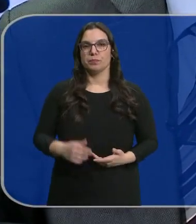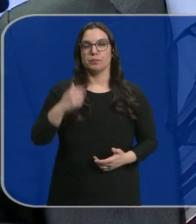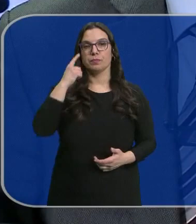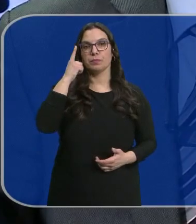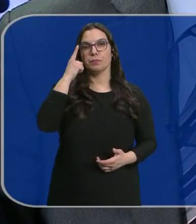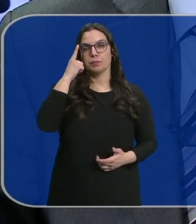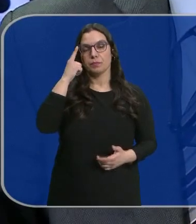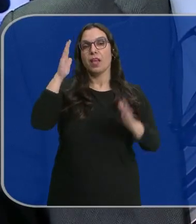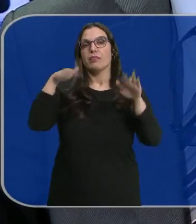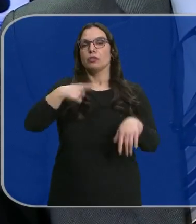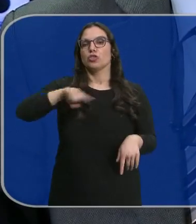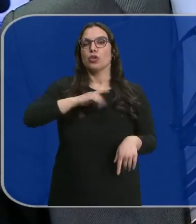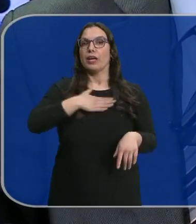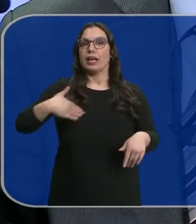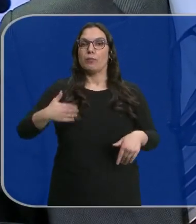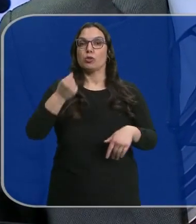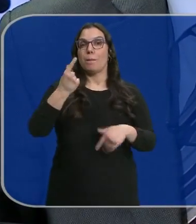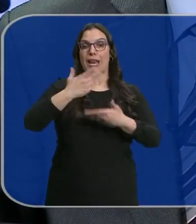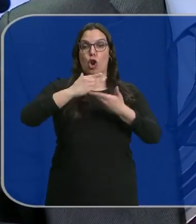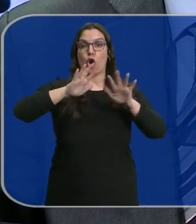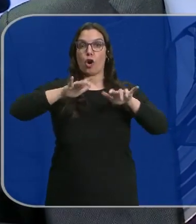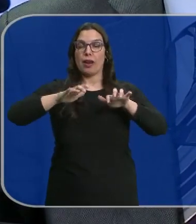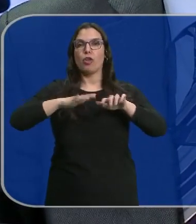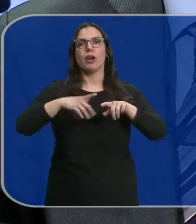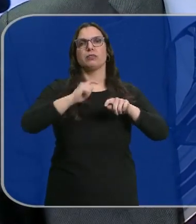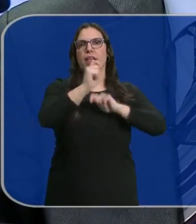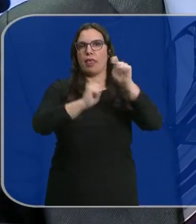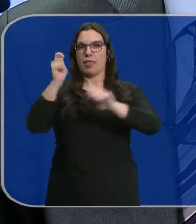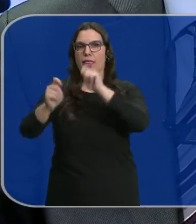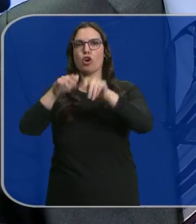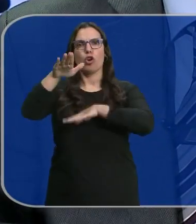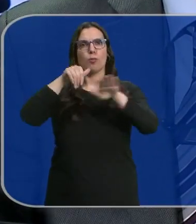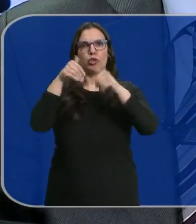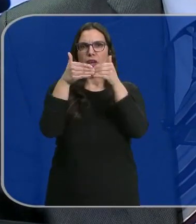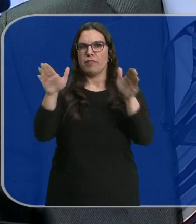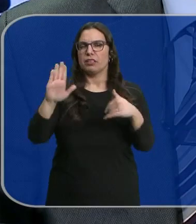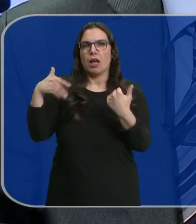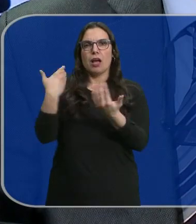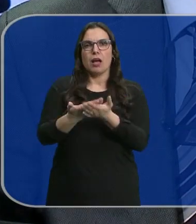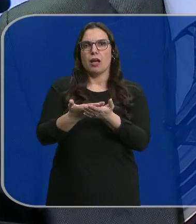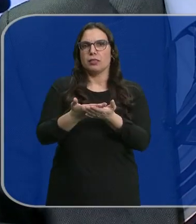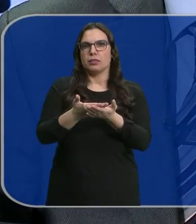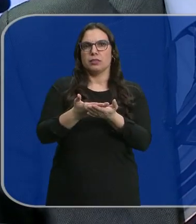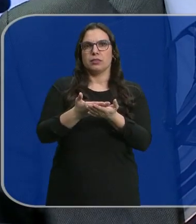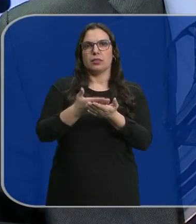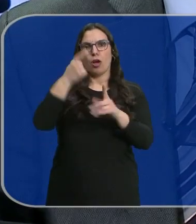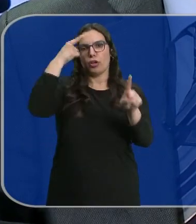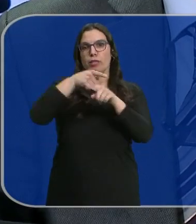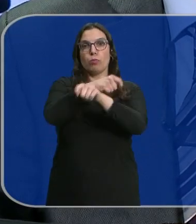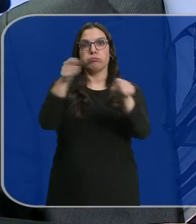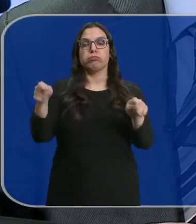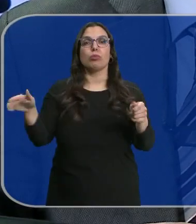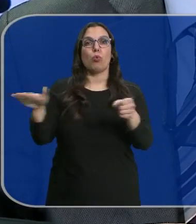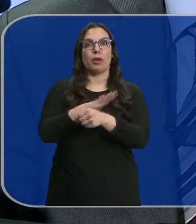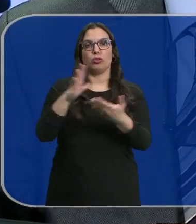Al final lo que queremos es repartir estos 1.000 ordenadores en una convocatoria que se mantendrá abierta hasta que lleguemos a ese objetivo y